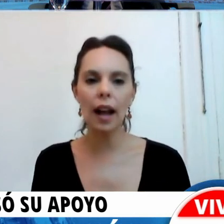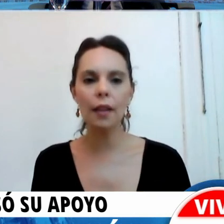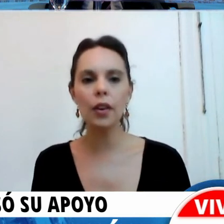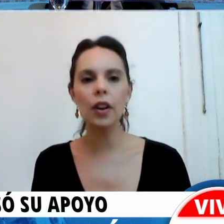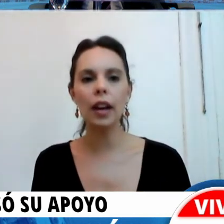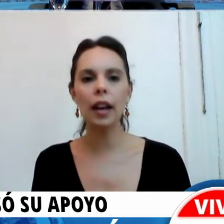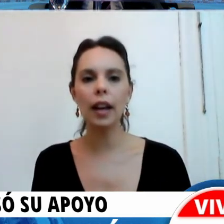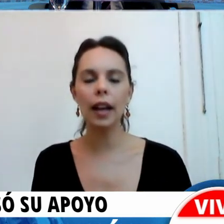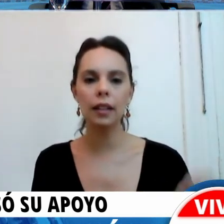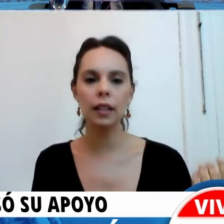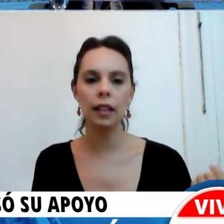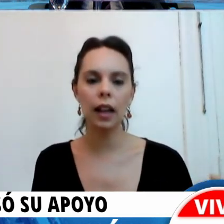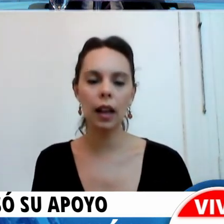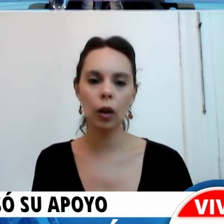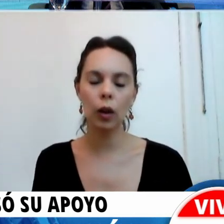por otro lado,